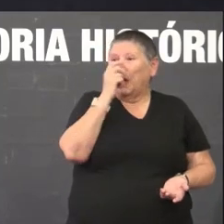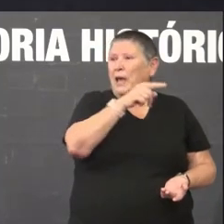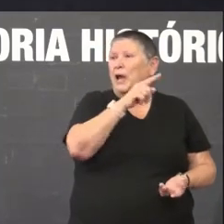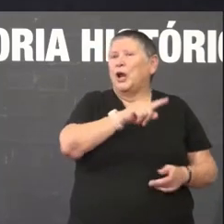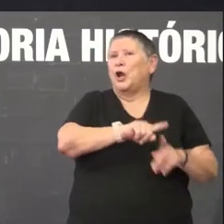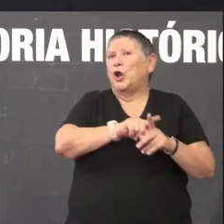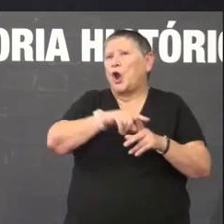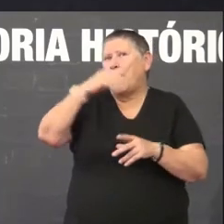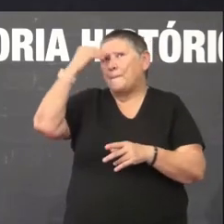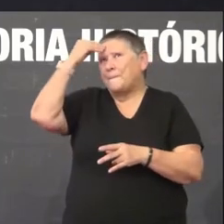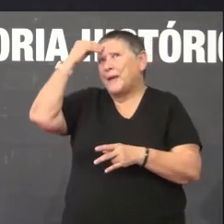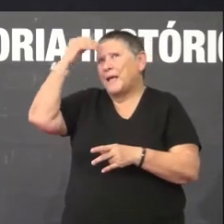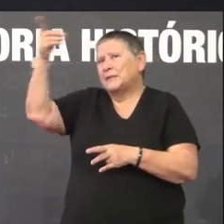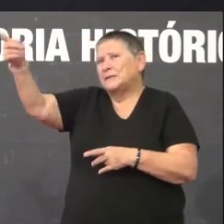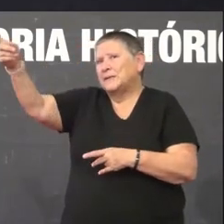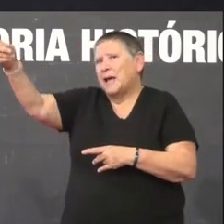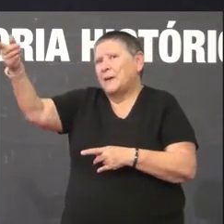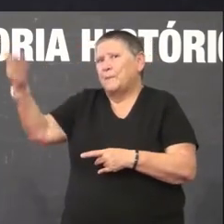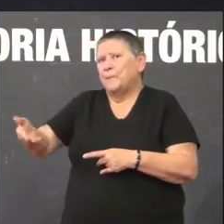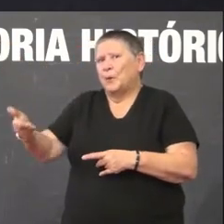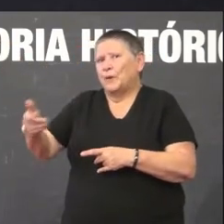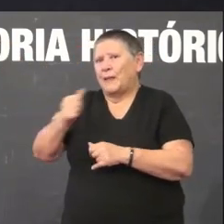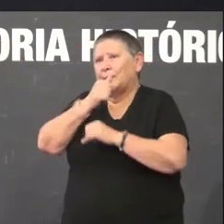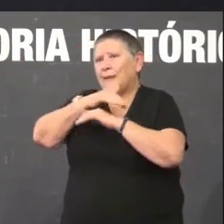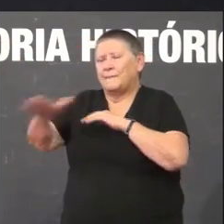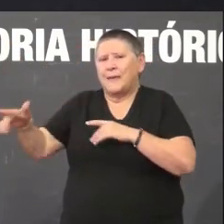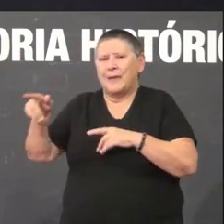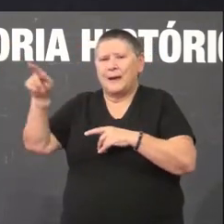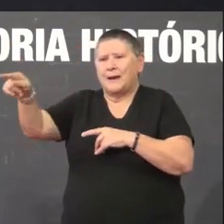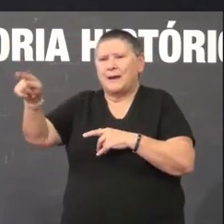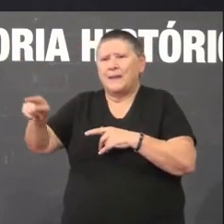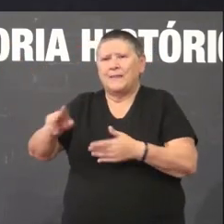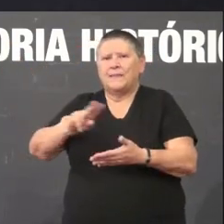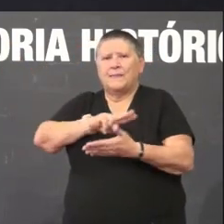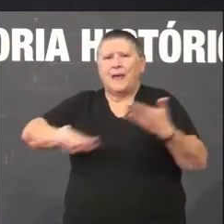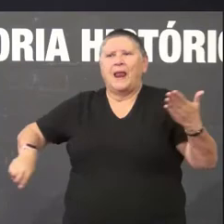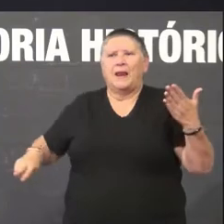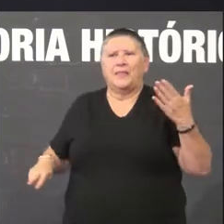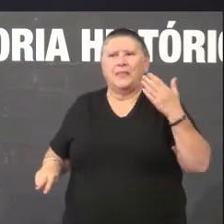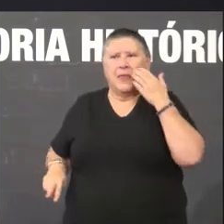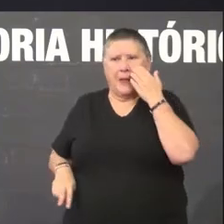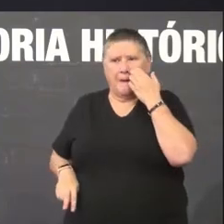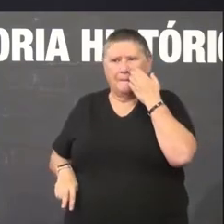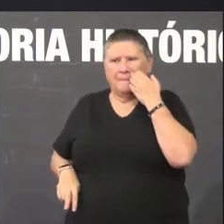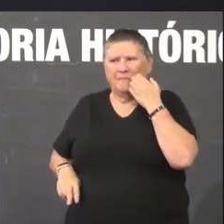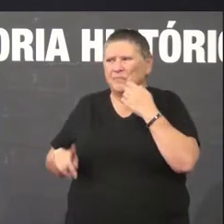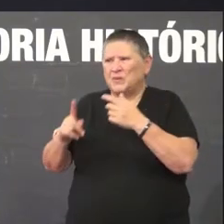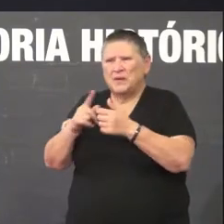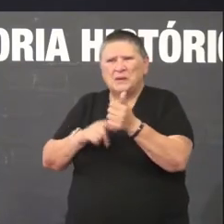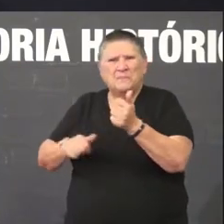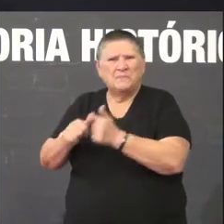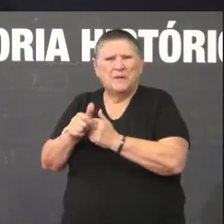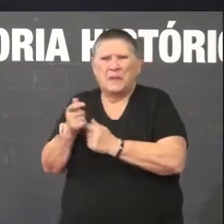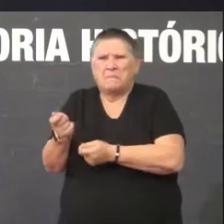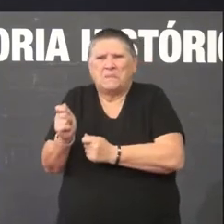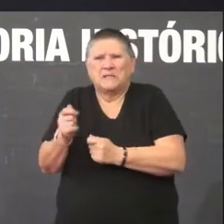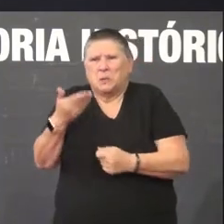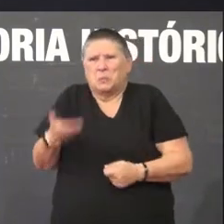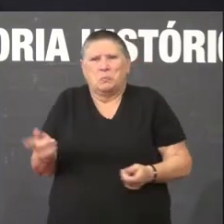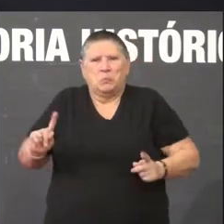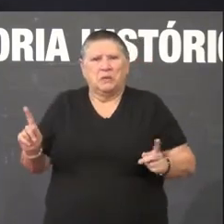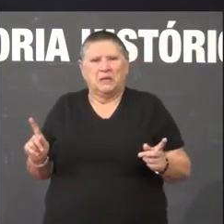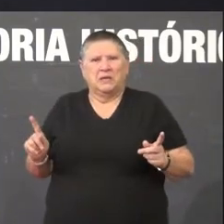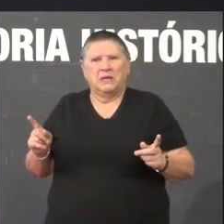actividade prioritaria do mar da Galiza. Non é prioritaria a pesca para nós, se somos todo